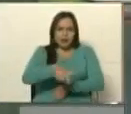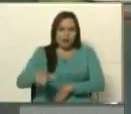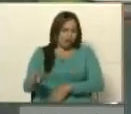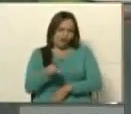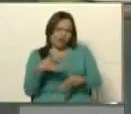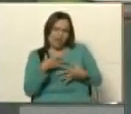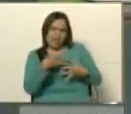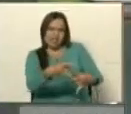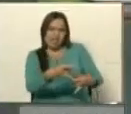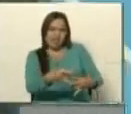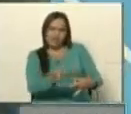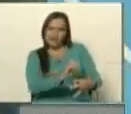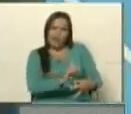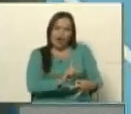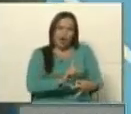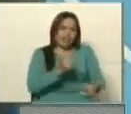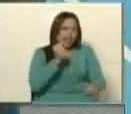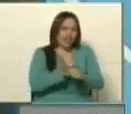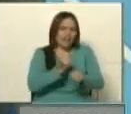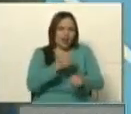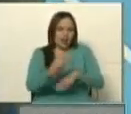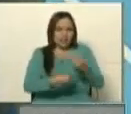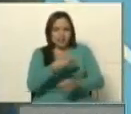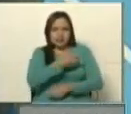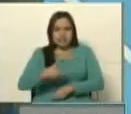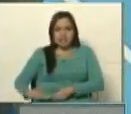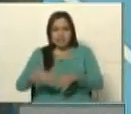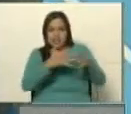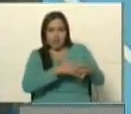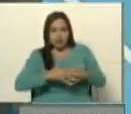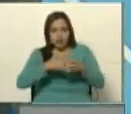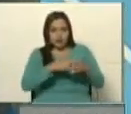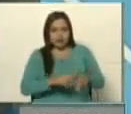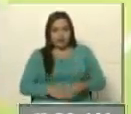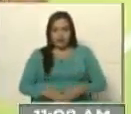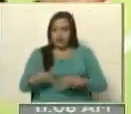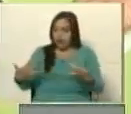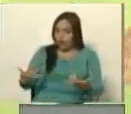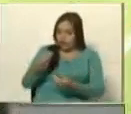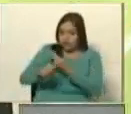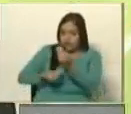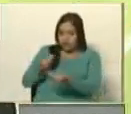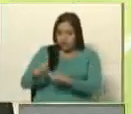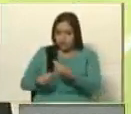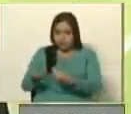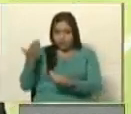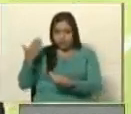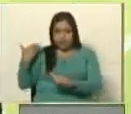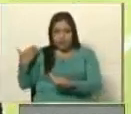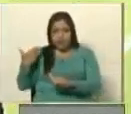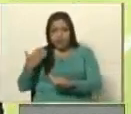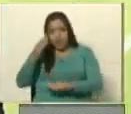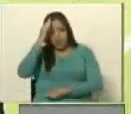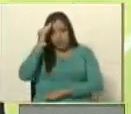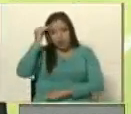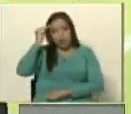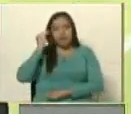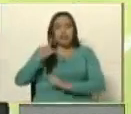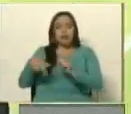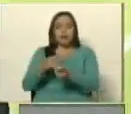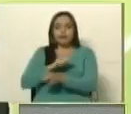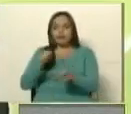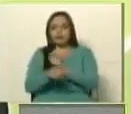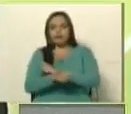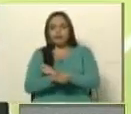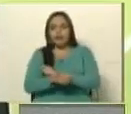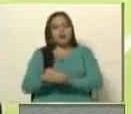interesaba, no era su función como presidente de Estados Unidos. ¿Qué ha pasado ahora cuando pasó Donald Trump? Ahora también, en alguna